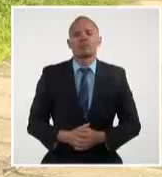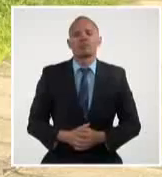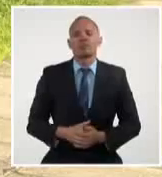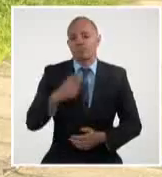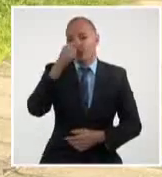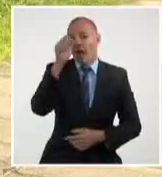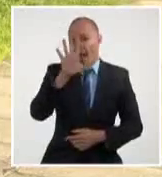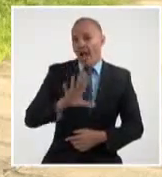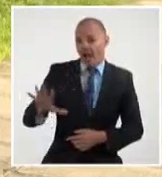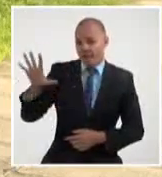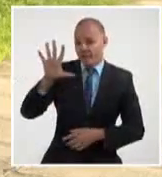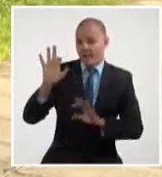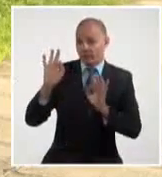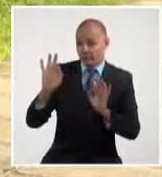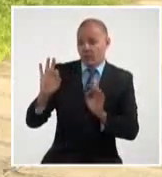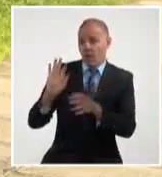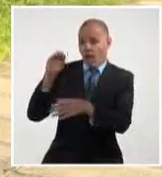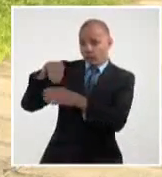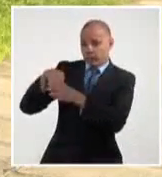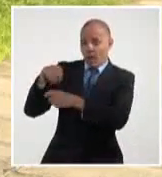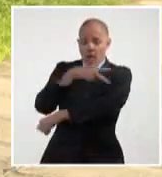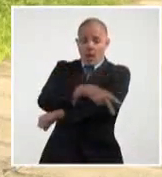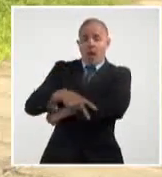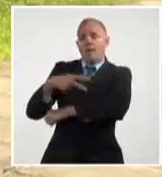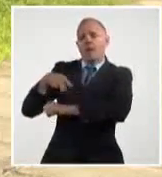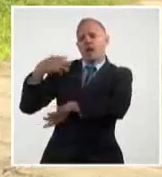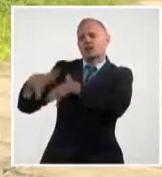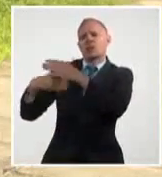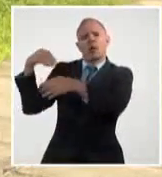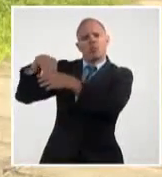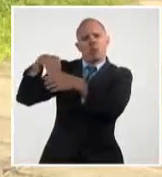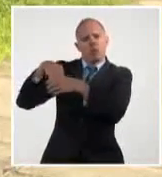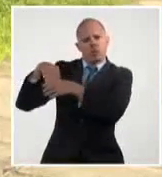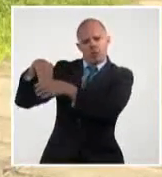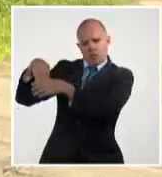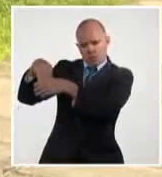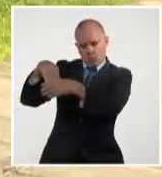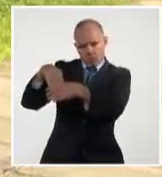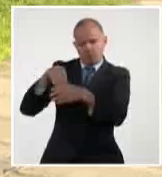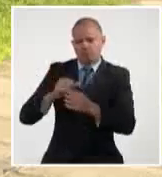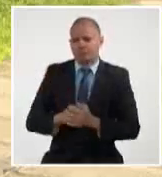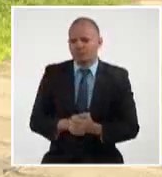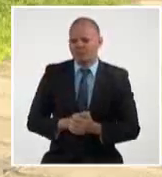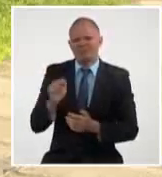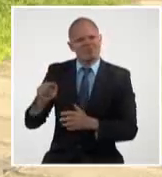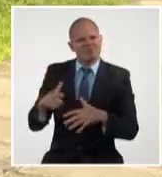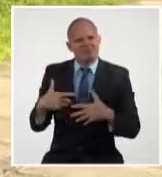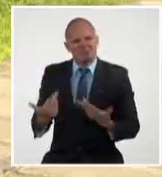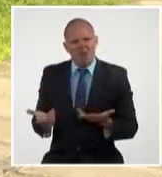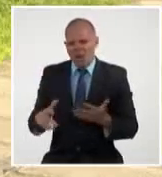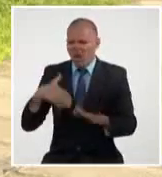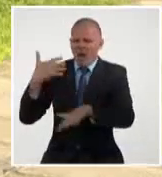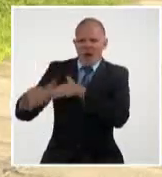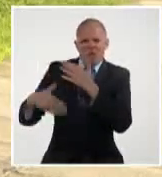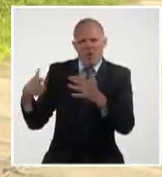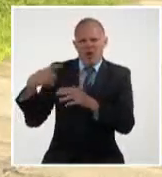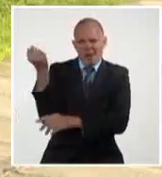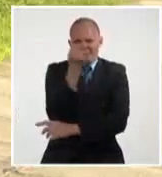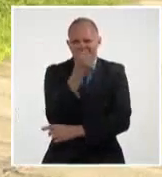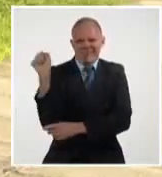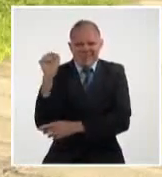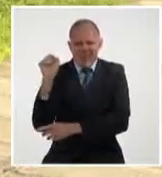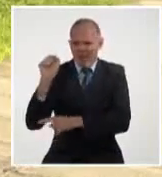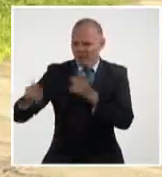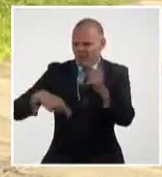mostró convulsa por un lado, conciliadora por otro. Golpes de Estado, remanentes del terrorismo,